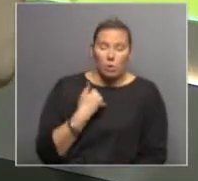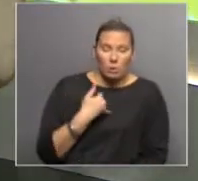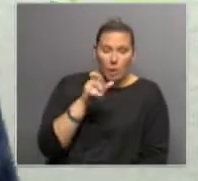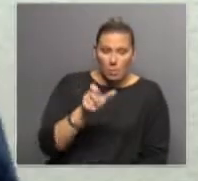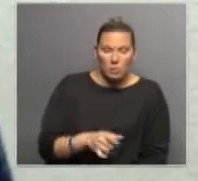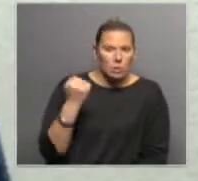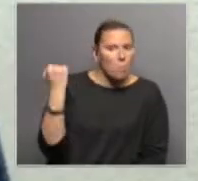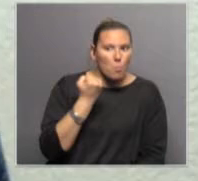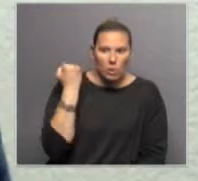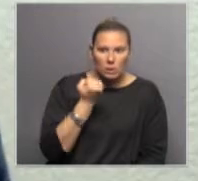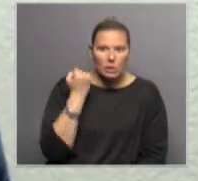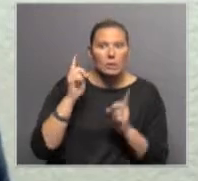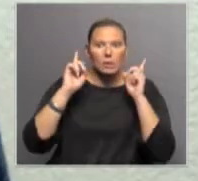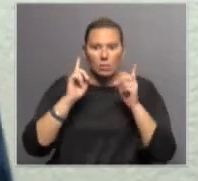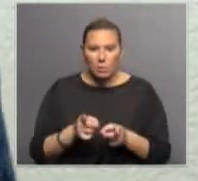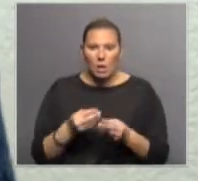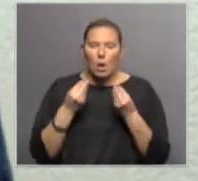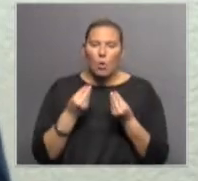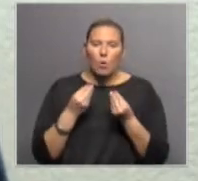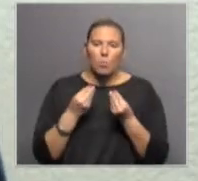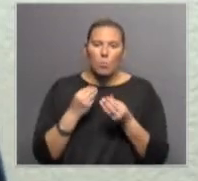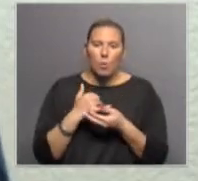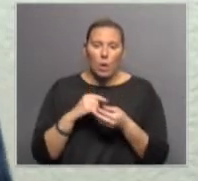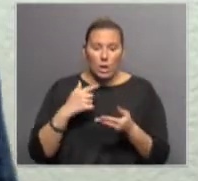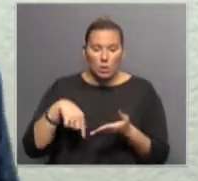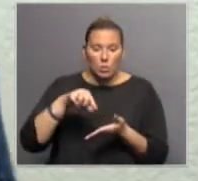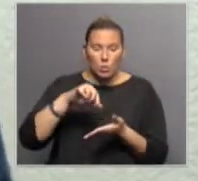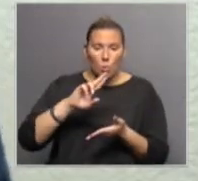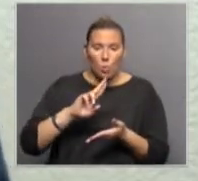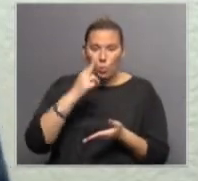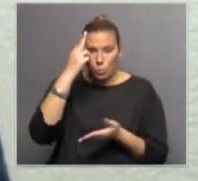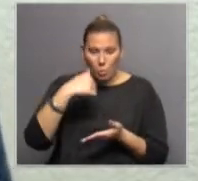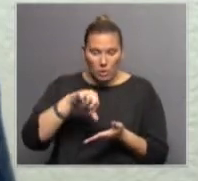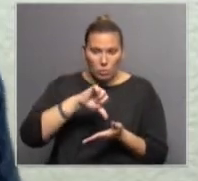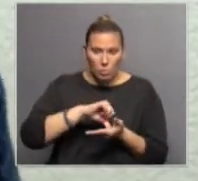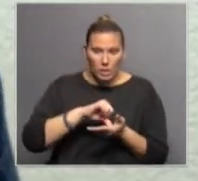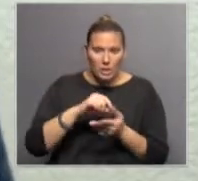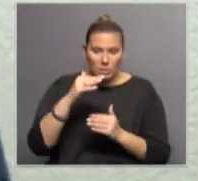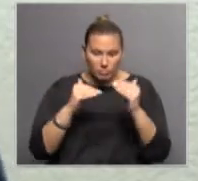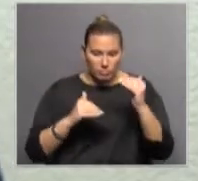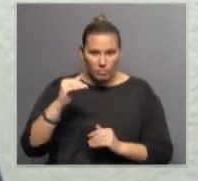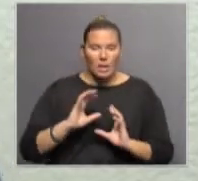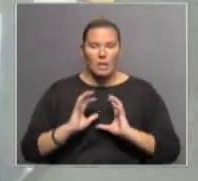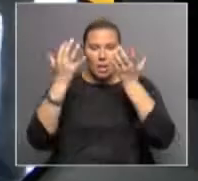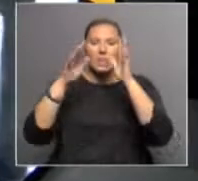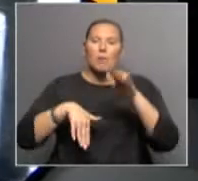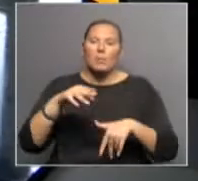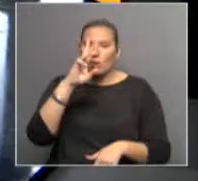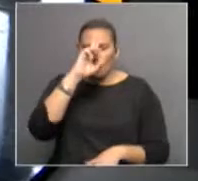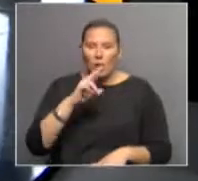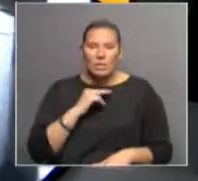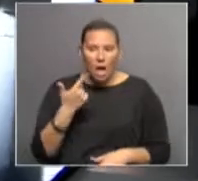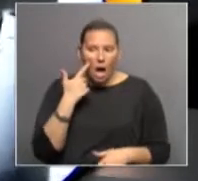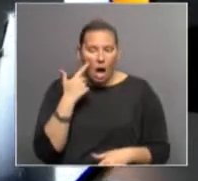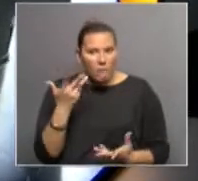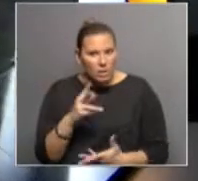algo muy importante, que es cómo se mide en nuestro país la agresividad según las razas. A ver, lo vemos